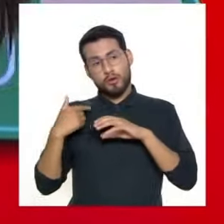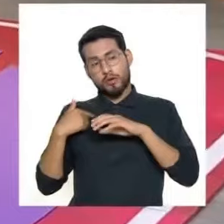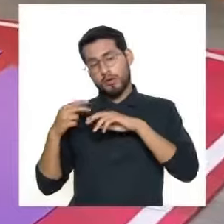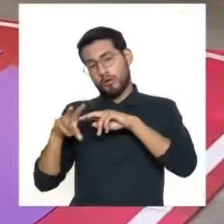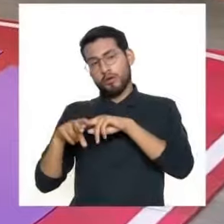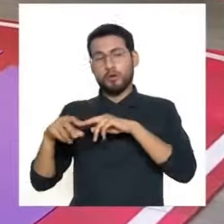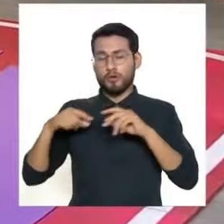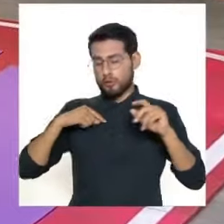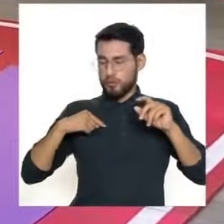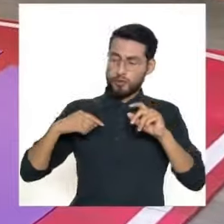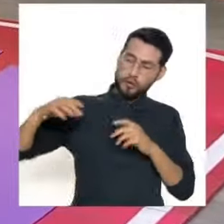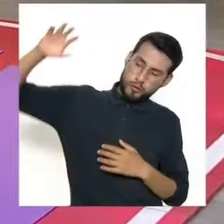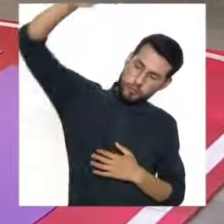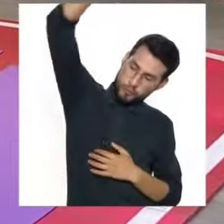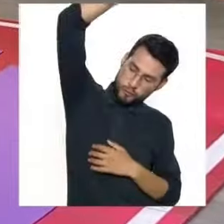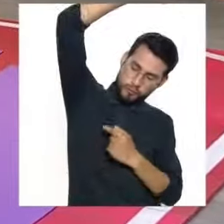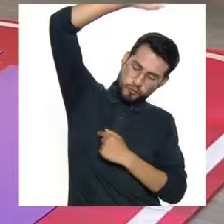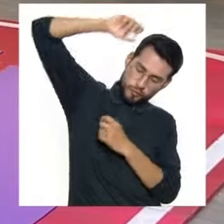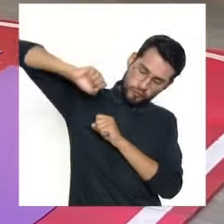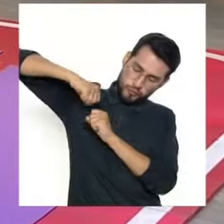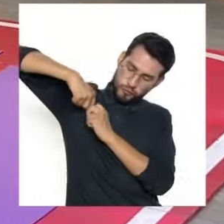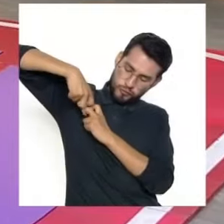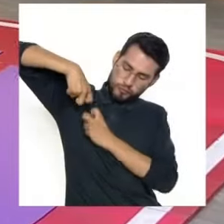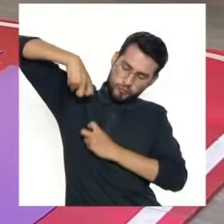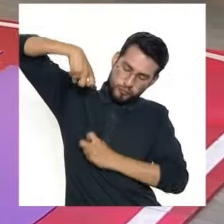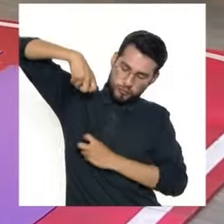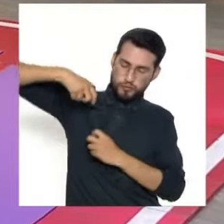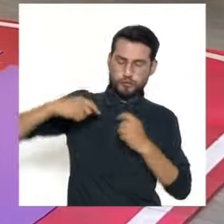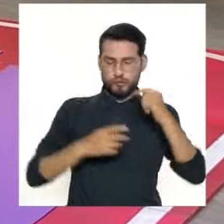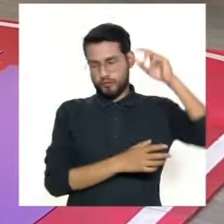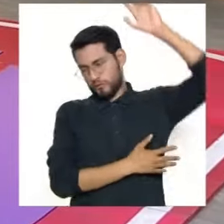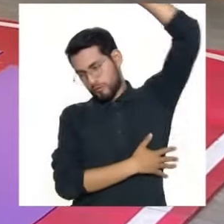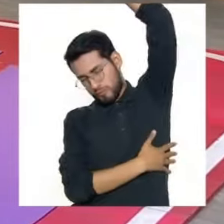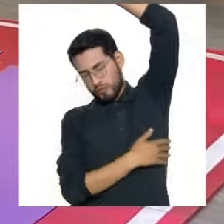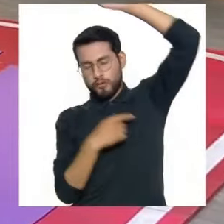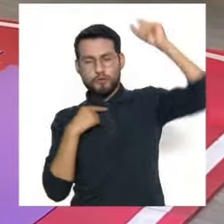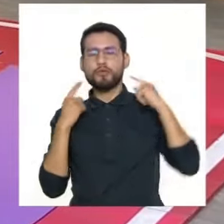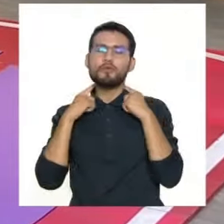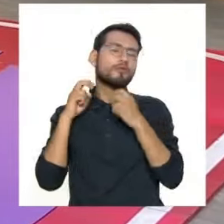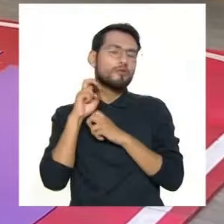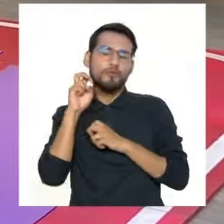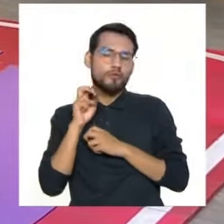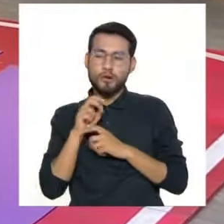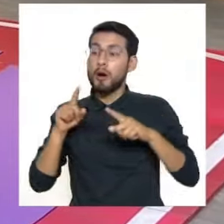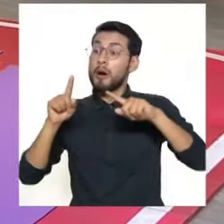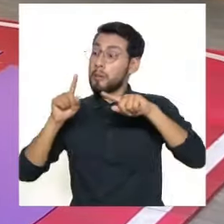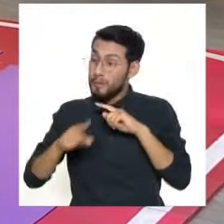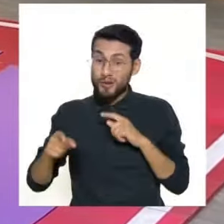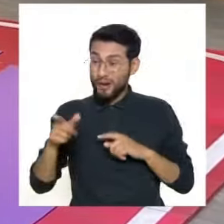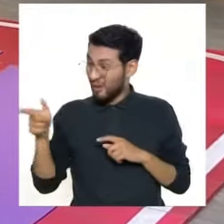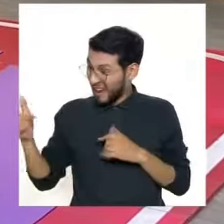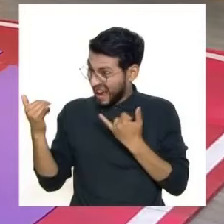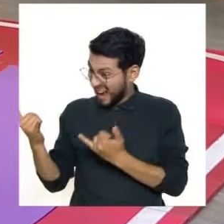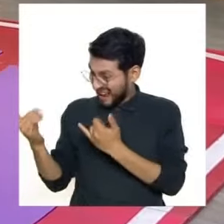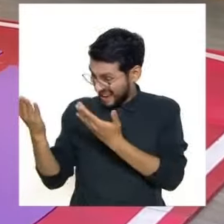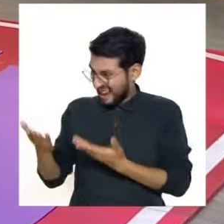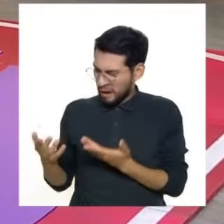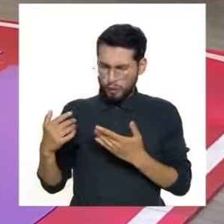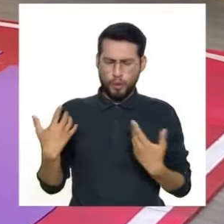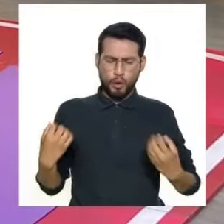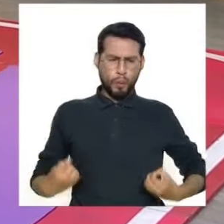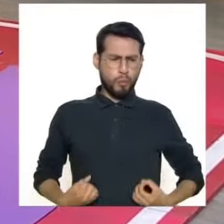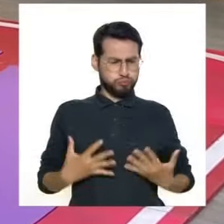único que hago es estirar la columna y el cuello Pero esto te despierta todo no la cadera la espalda O